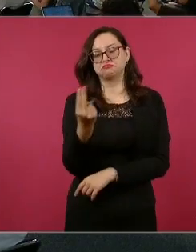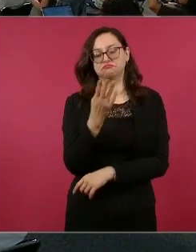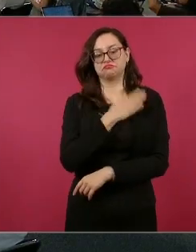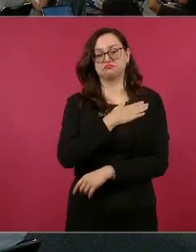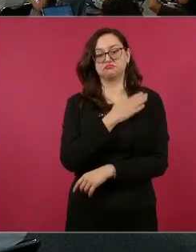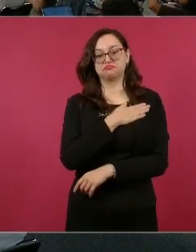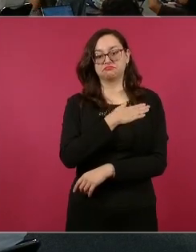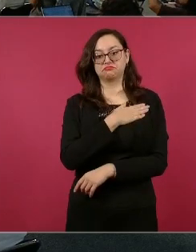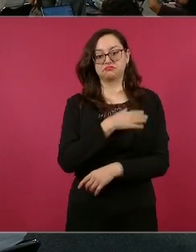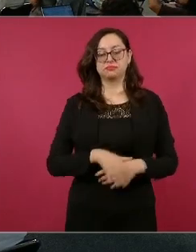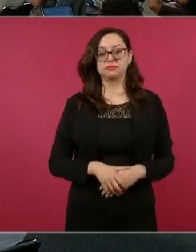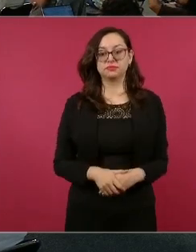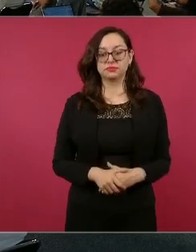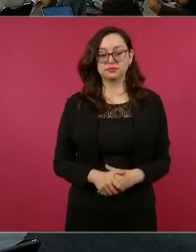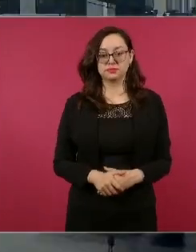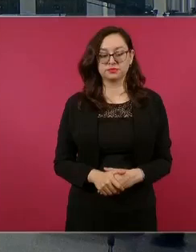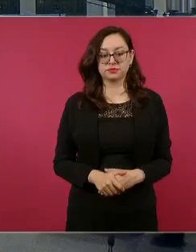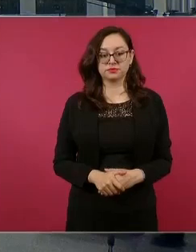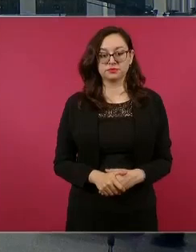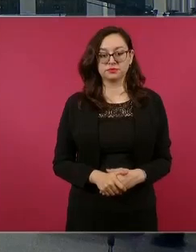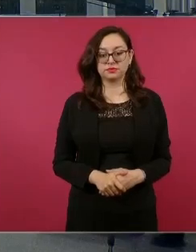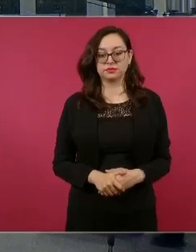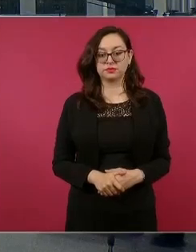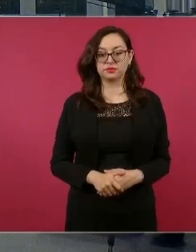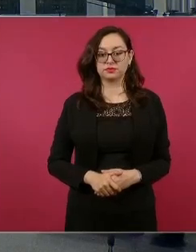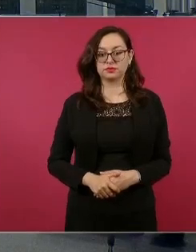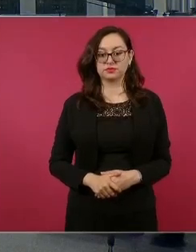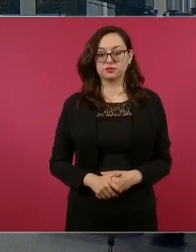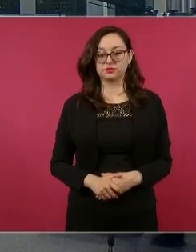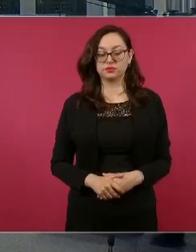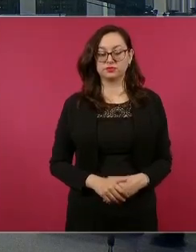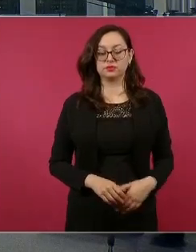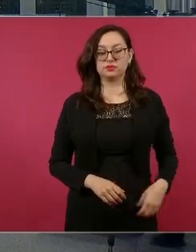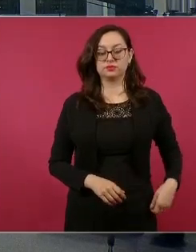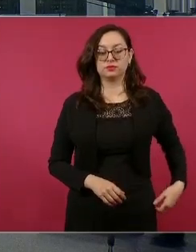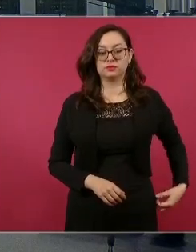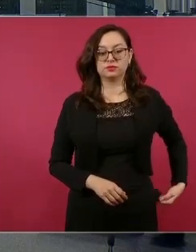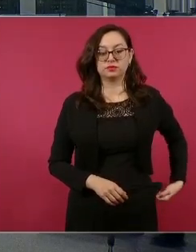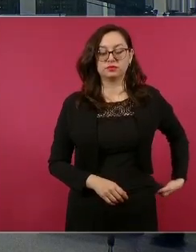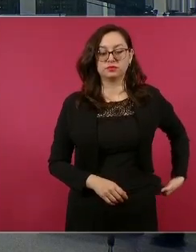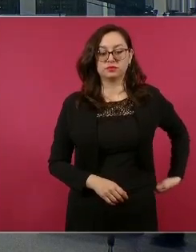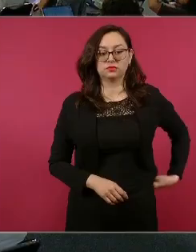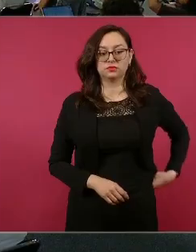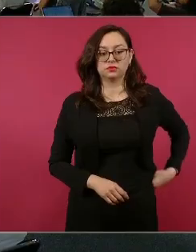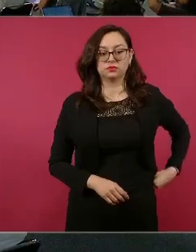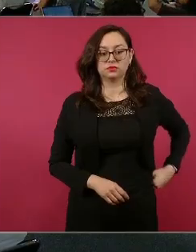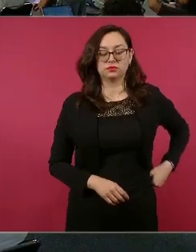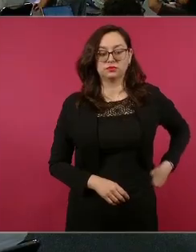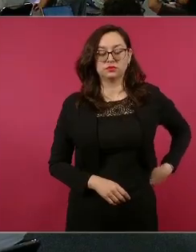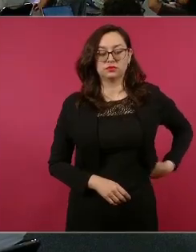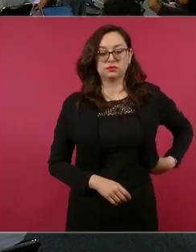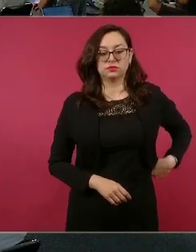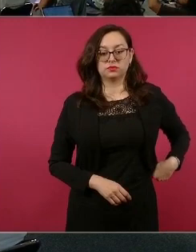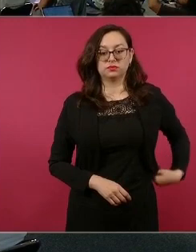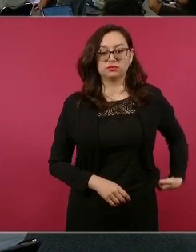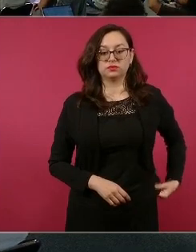pero en su caso, si sus hijos así lo deciden, ¿podría seguir el López Obradorismo? No,